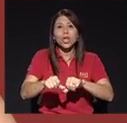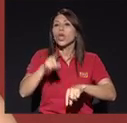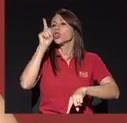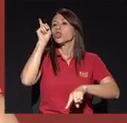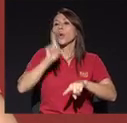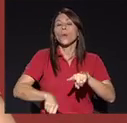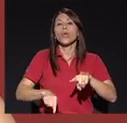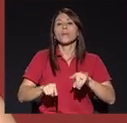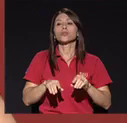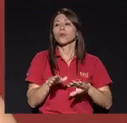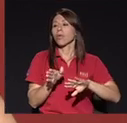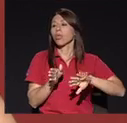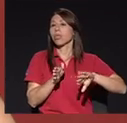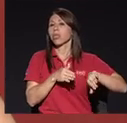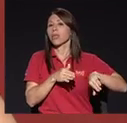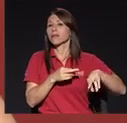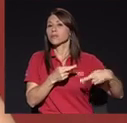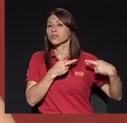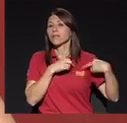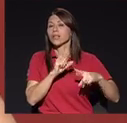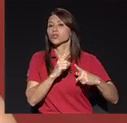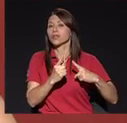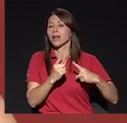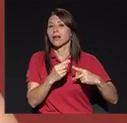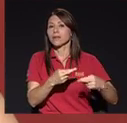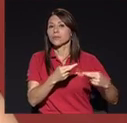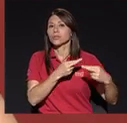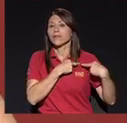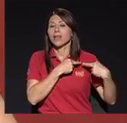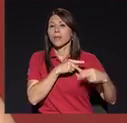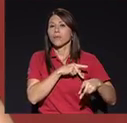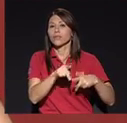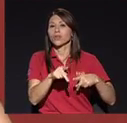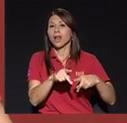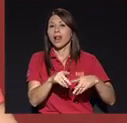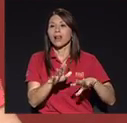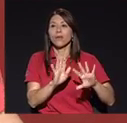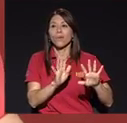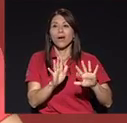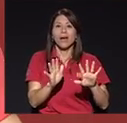podemos soslayar nuestra responsabilidad social ni profesional en